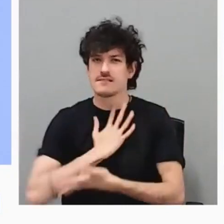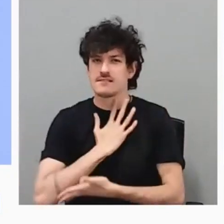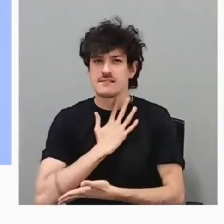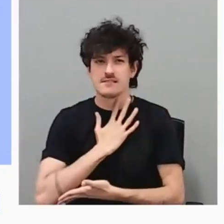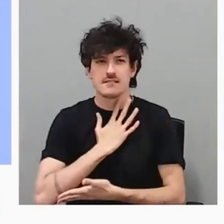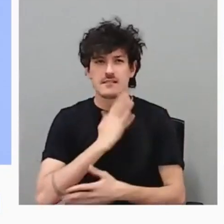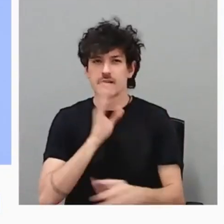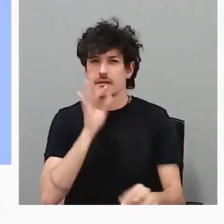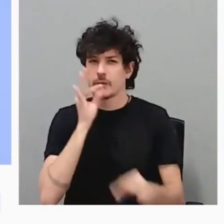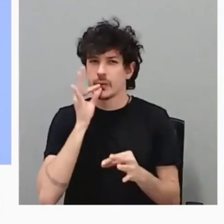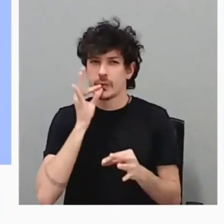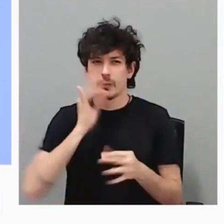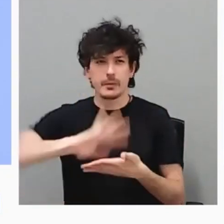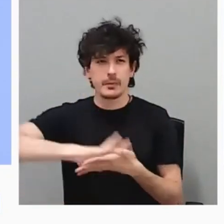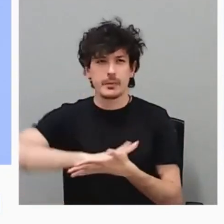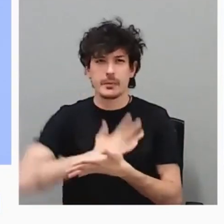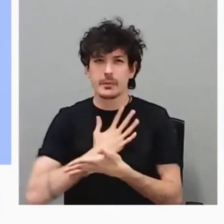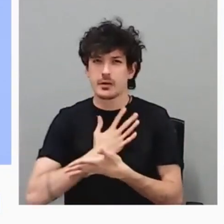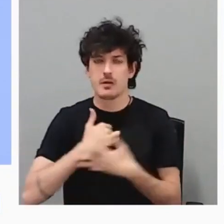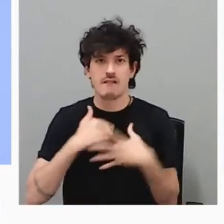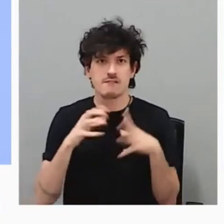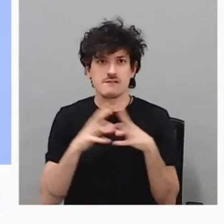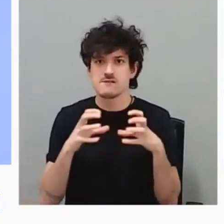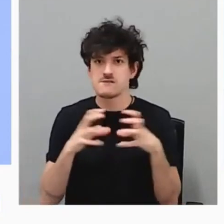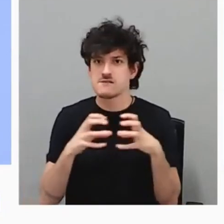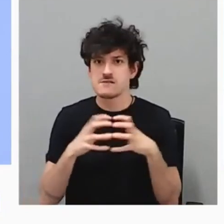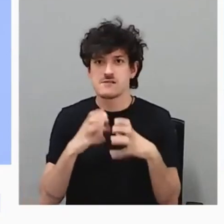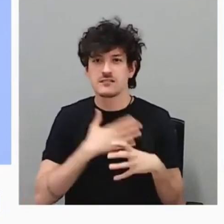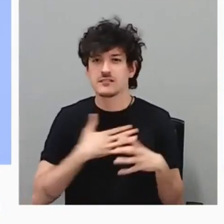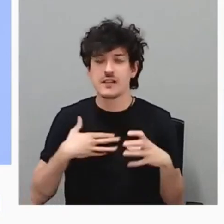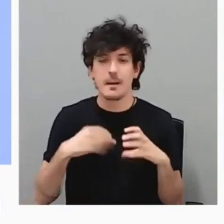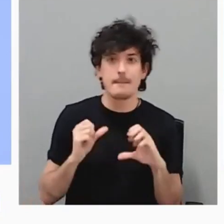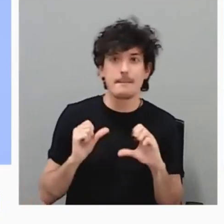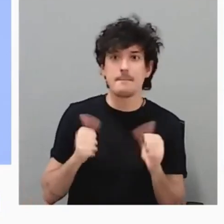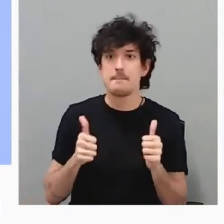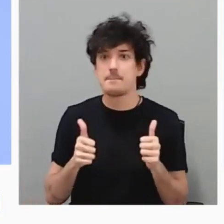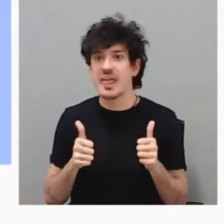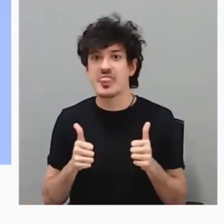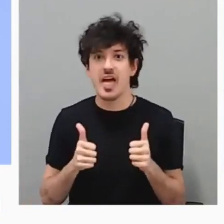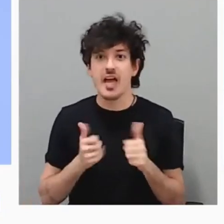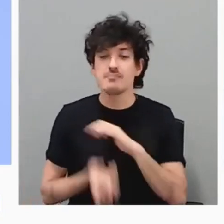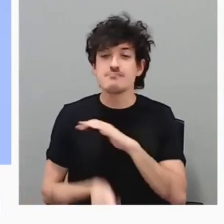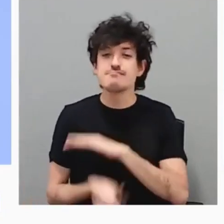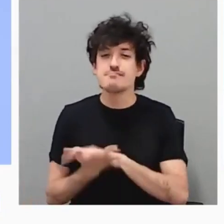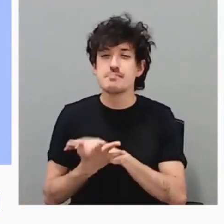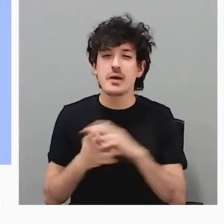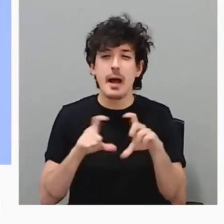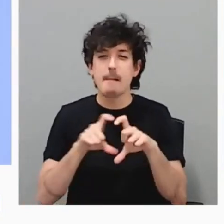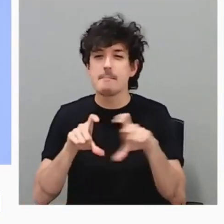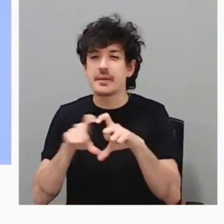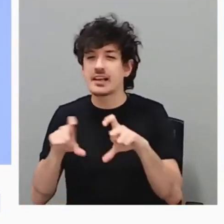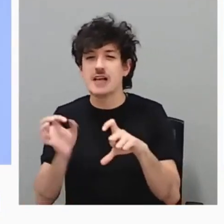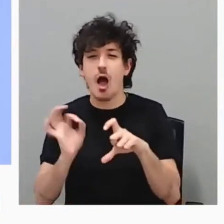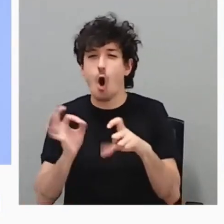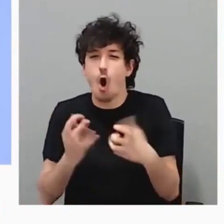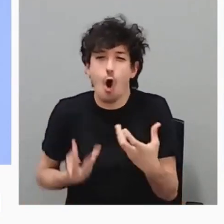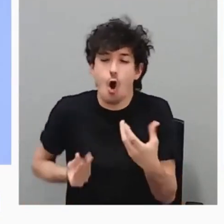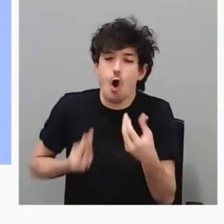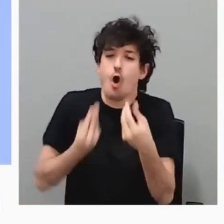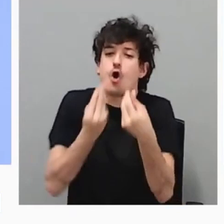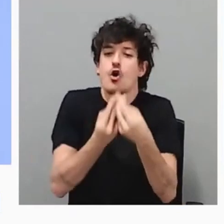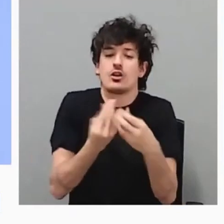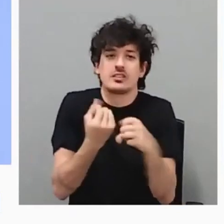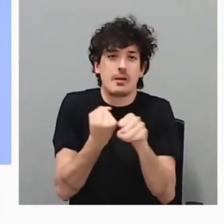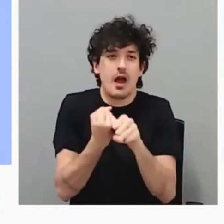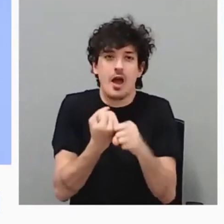siempre que escucho a los emprendedores me dan ganas de ponerme a emprender o de irme con vosotros a trabajar, es como que te animan. Vamos a abrir el